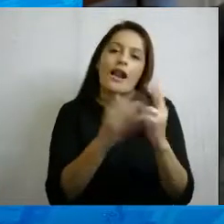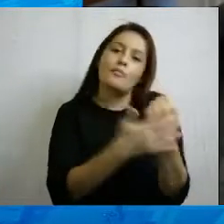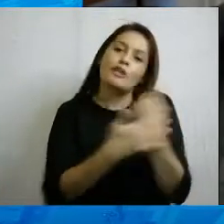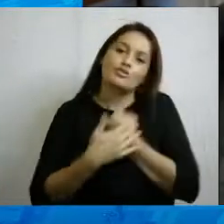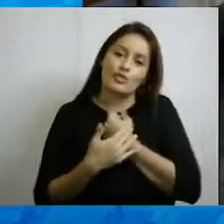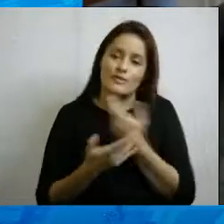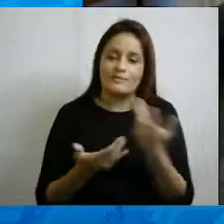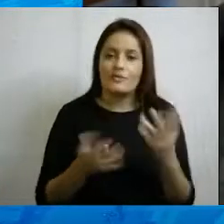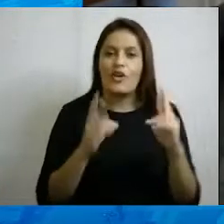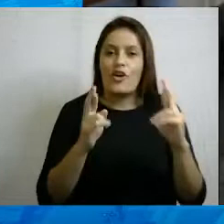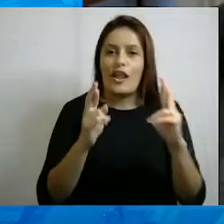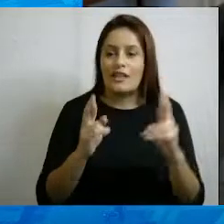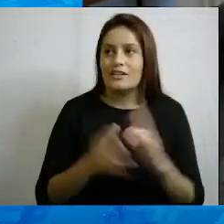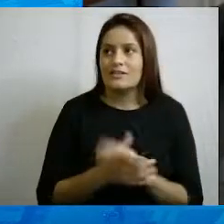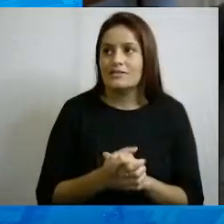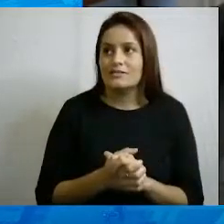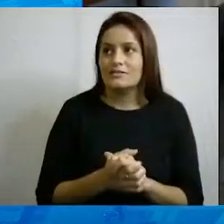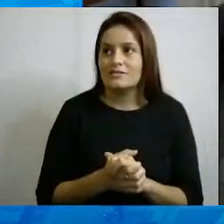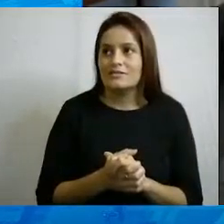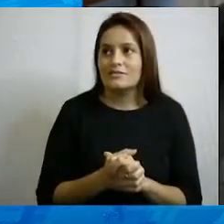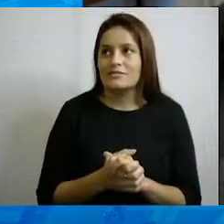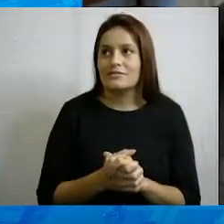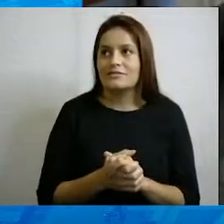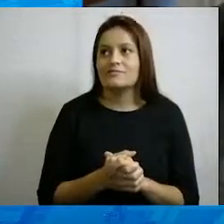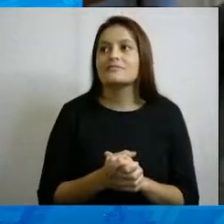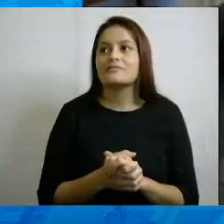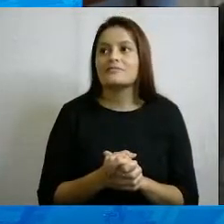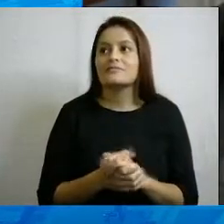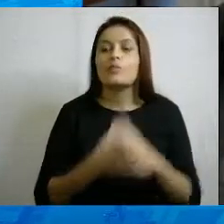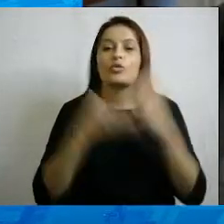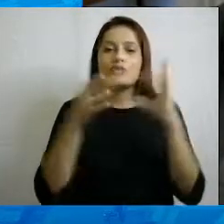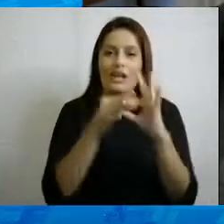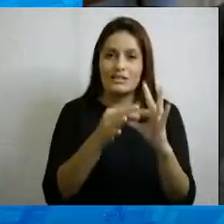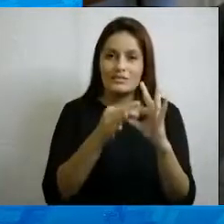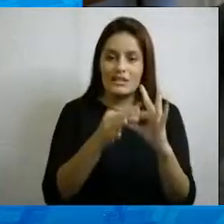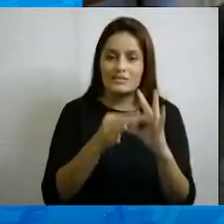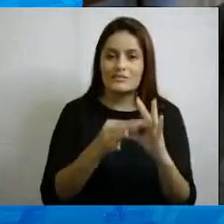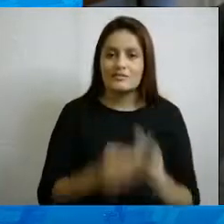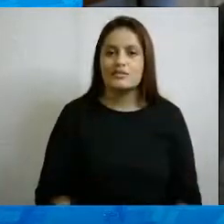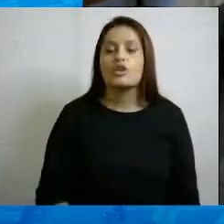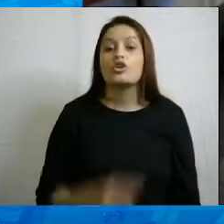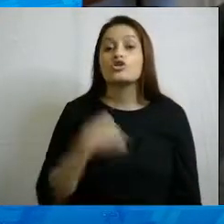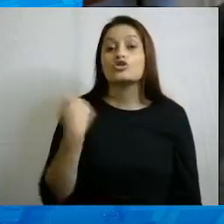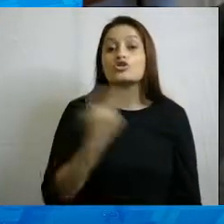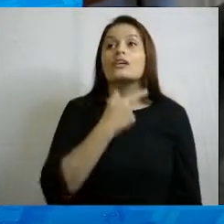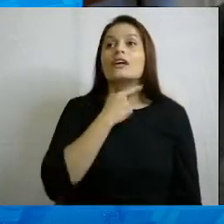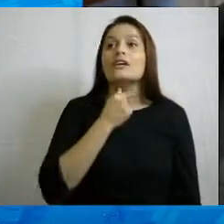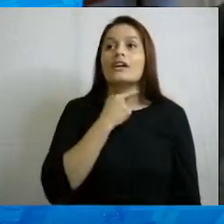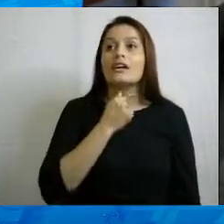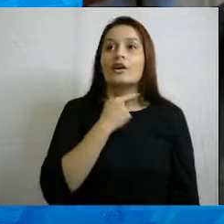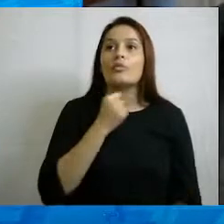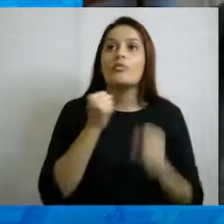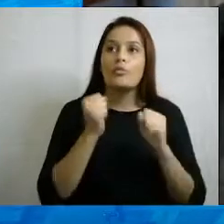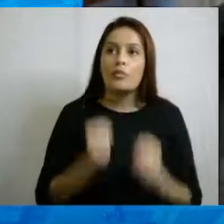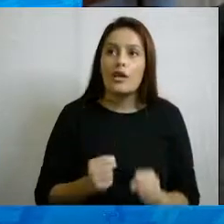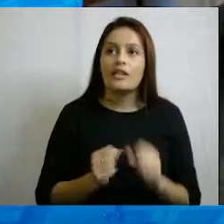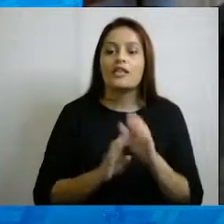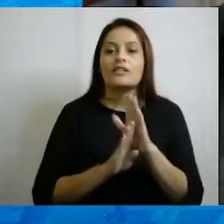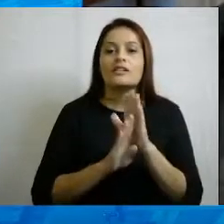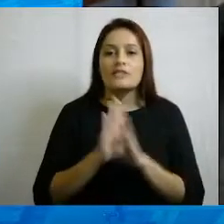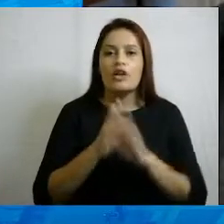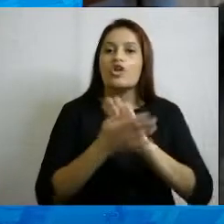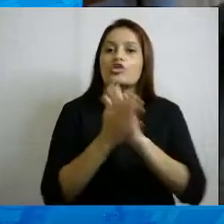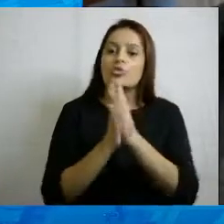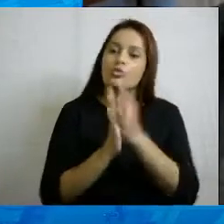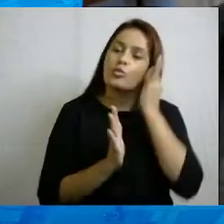deje solita, sí. No como los otros tiempos que me han pasado. Muchas sí. gracias. Nuestra intención es poder aportar al desarrollo de todas las